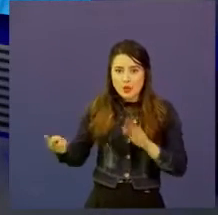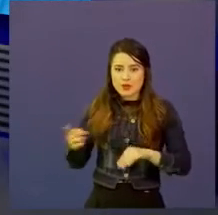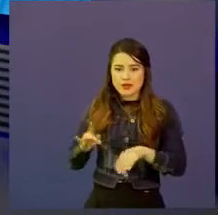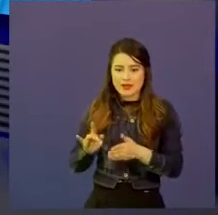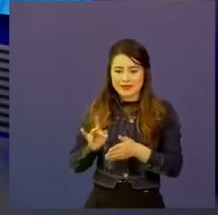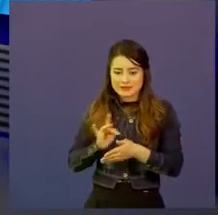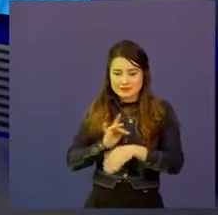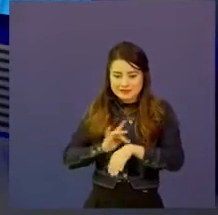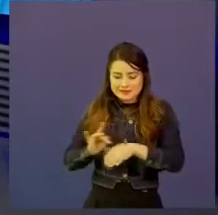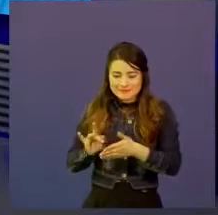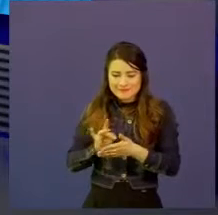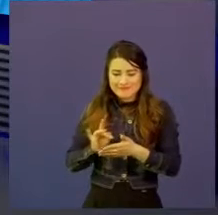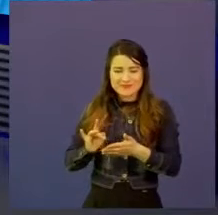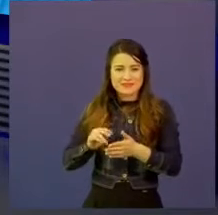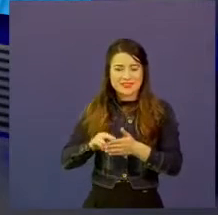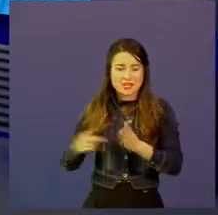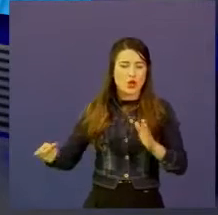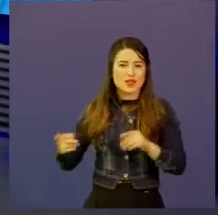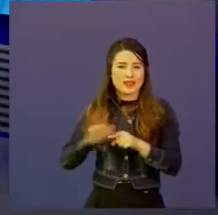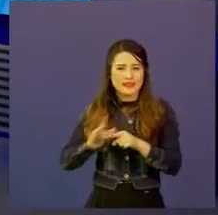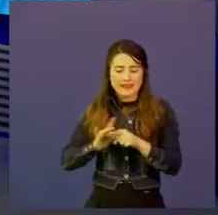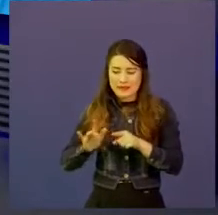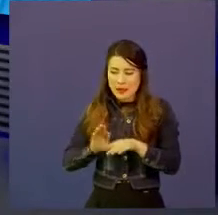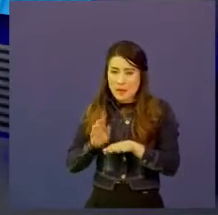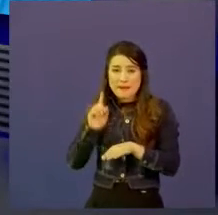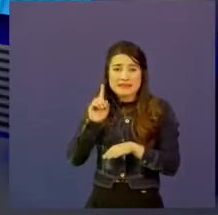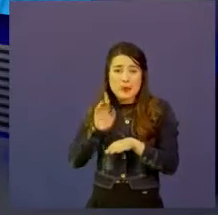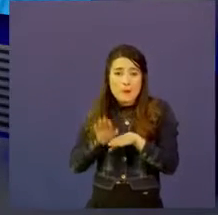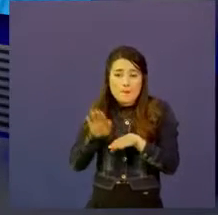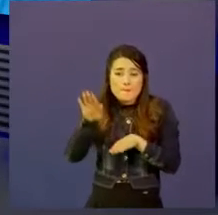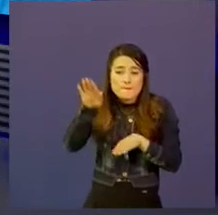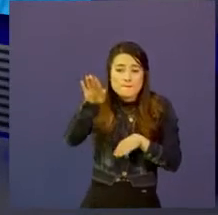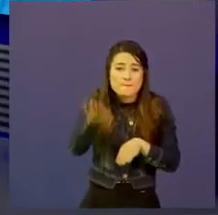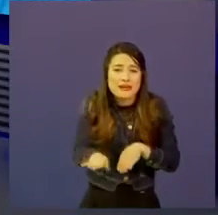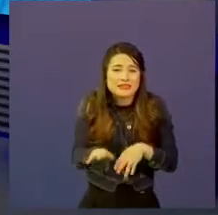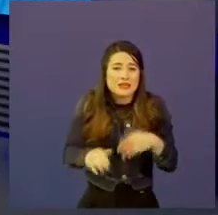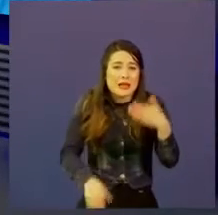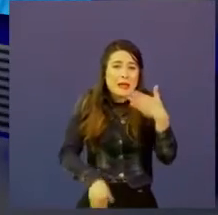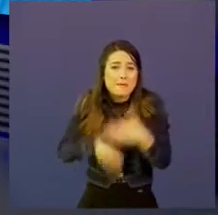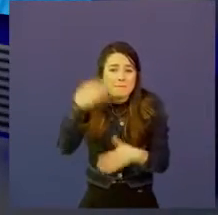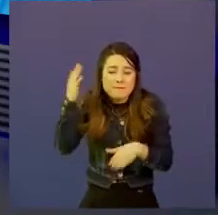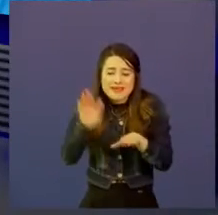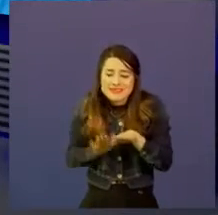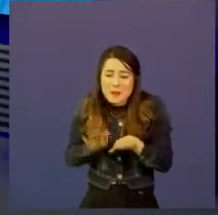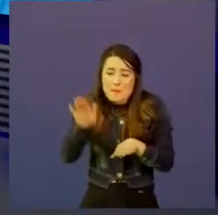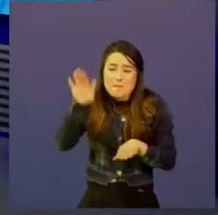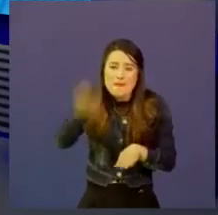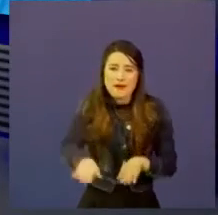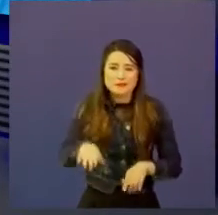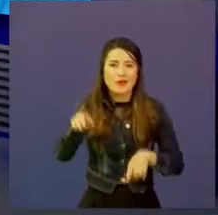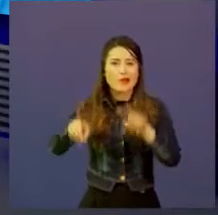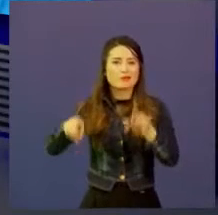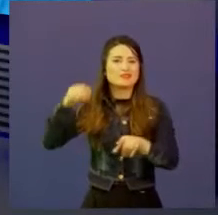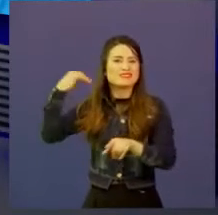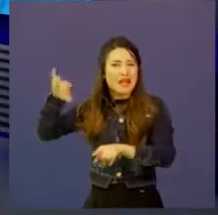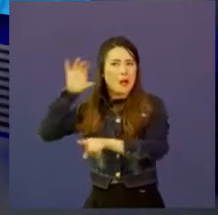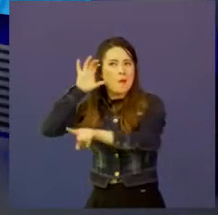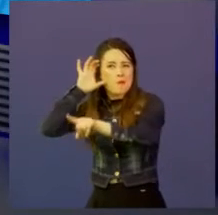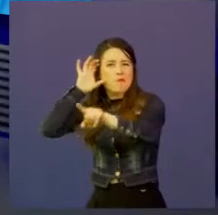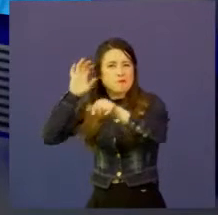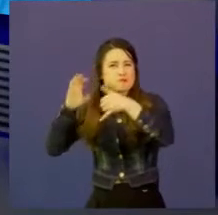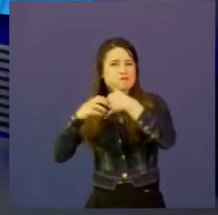prácticas pedagógicas? Esos que quieren usar el juego como una estrategia pedagógica en el aula, ¿qué recomendaciones les darías a